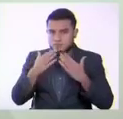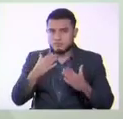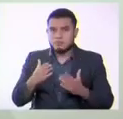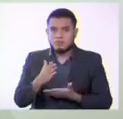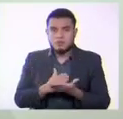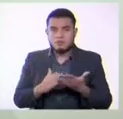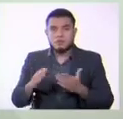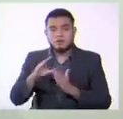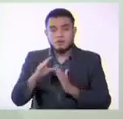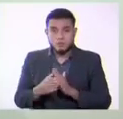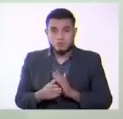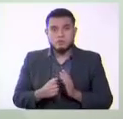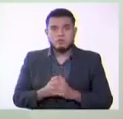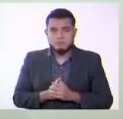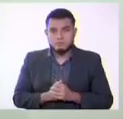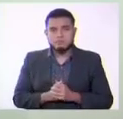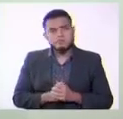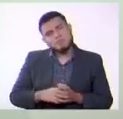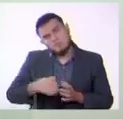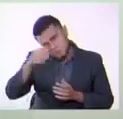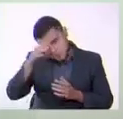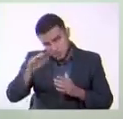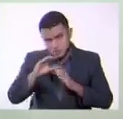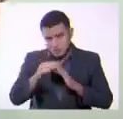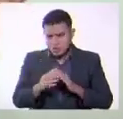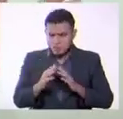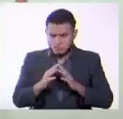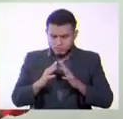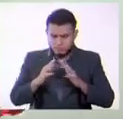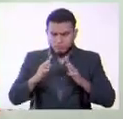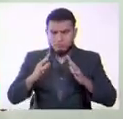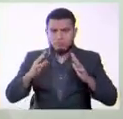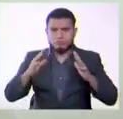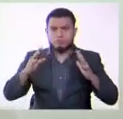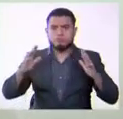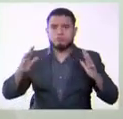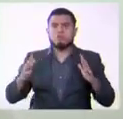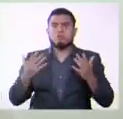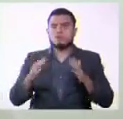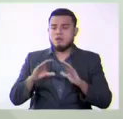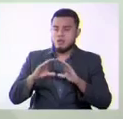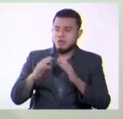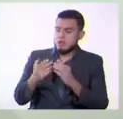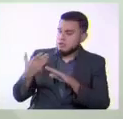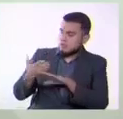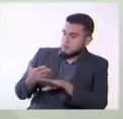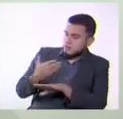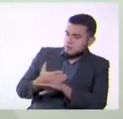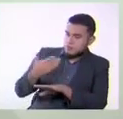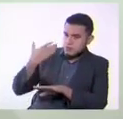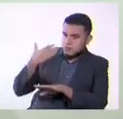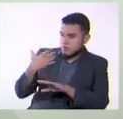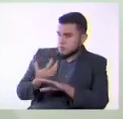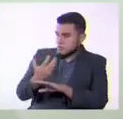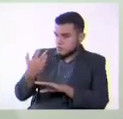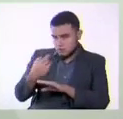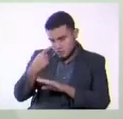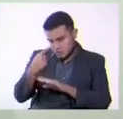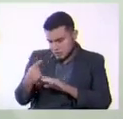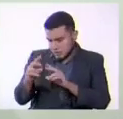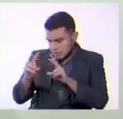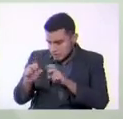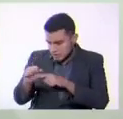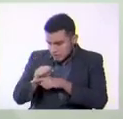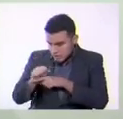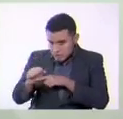de la cultura. Pero el concepto de cultura es tan amplio y ya anteriormente en las clases nosotros hemos estado abordando esto precisamente. Y como